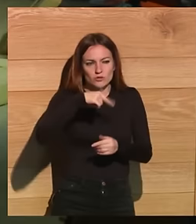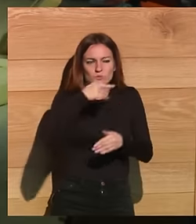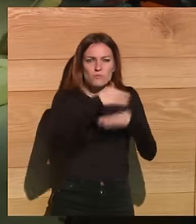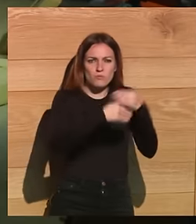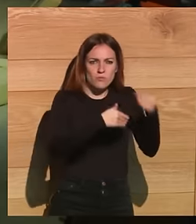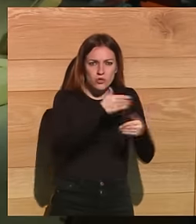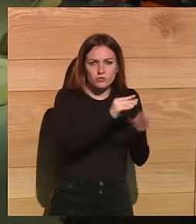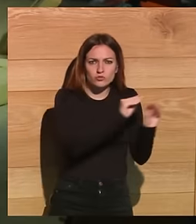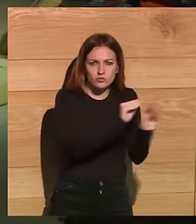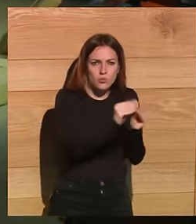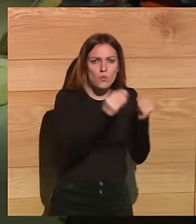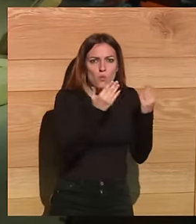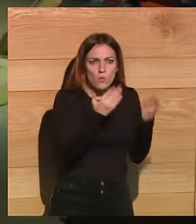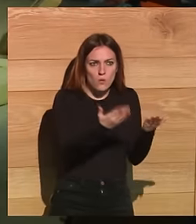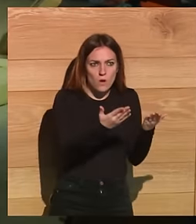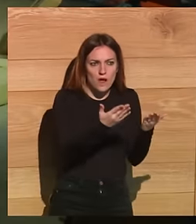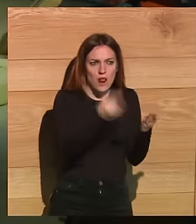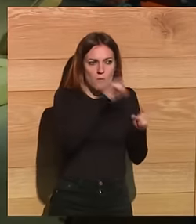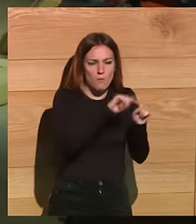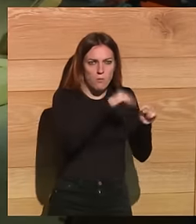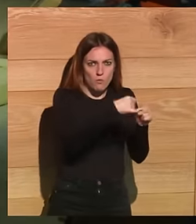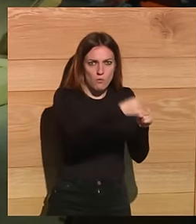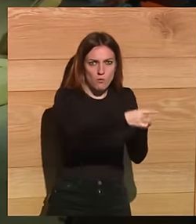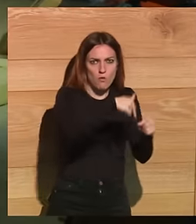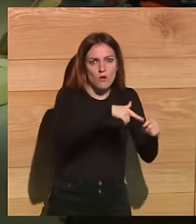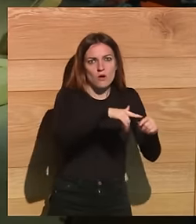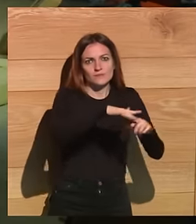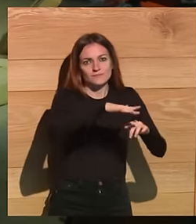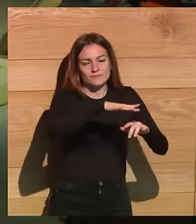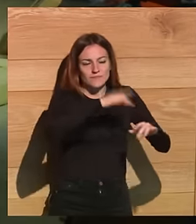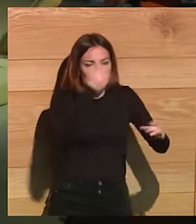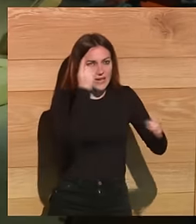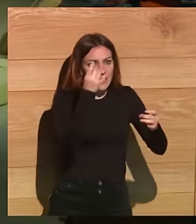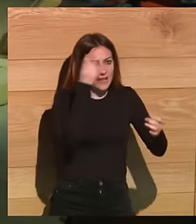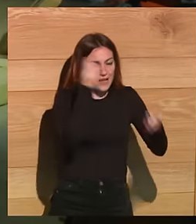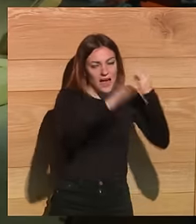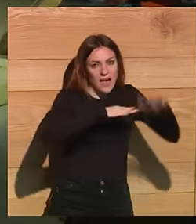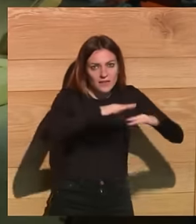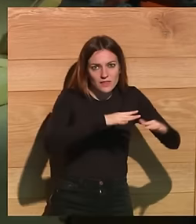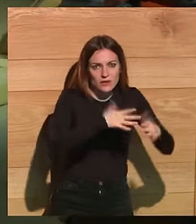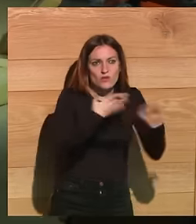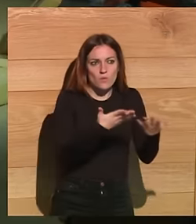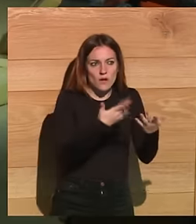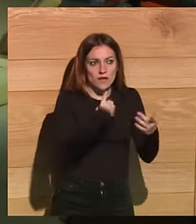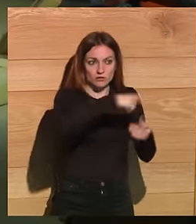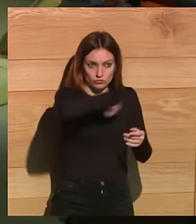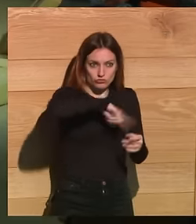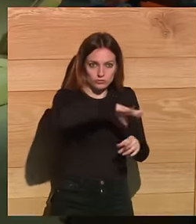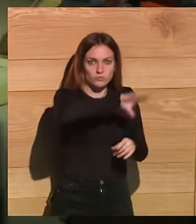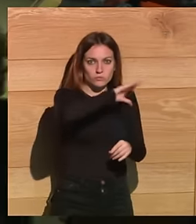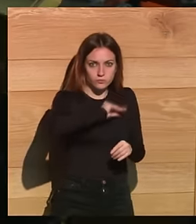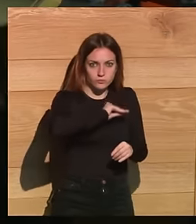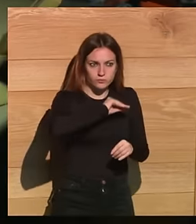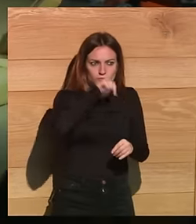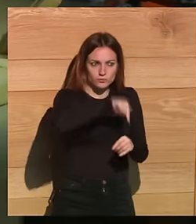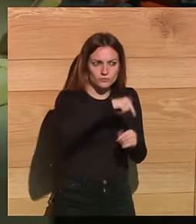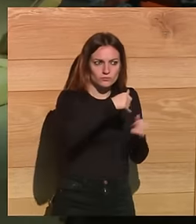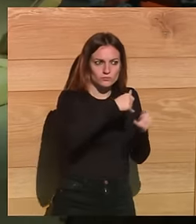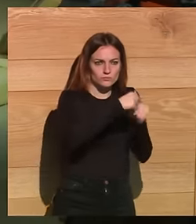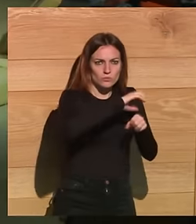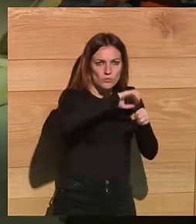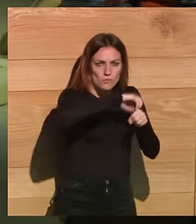procesos bioquímicos que generan los potenciales de acción. Comprendemos lo que canaliza